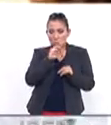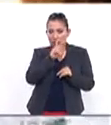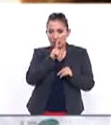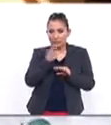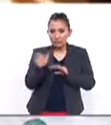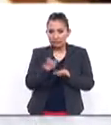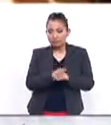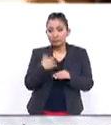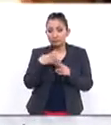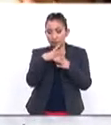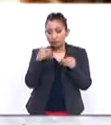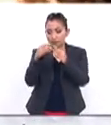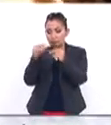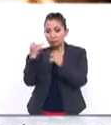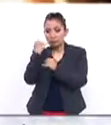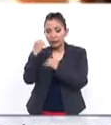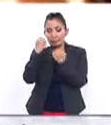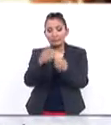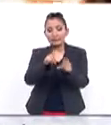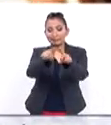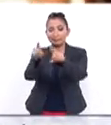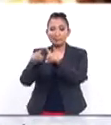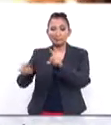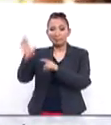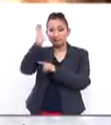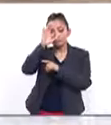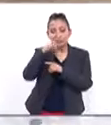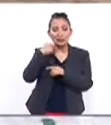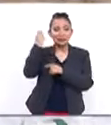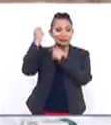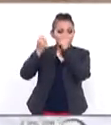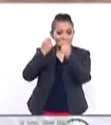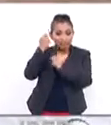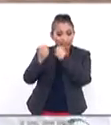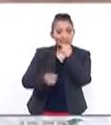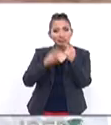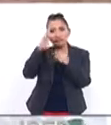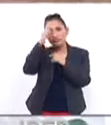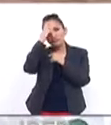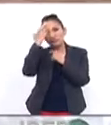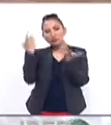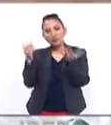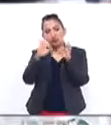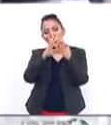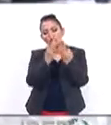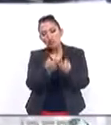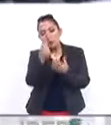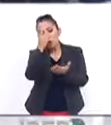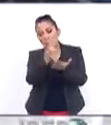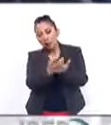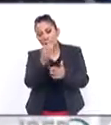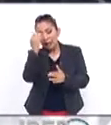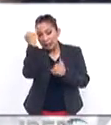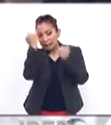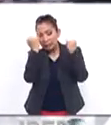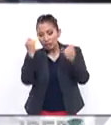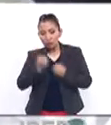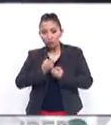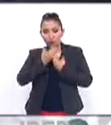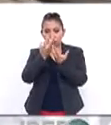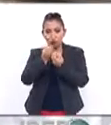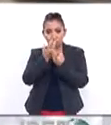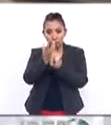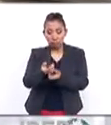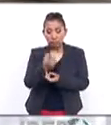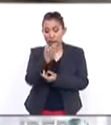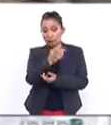Con la extinción de los idiomas se pierde la diversidad cultural, tradiciones, recuerdos, modalidades únicas de pensamiento y expresión.